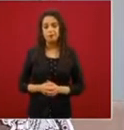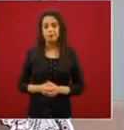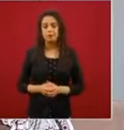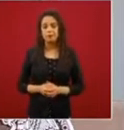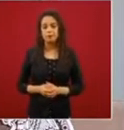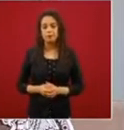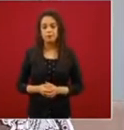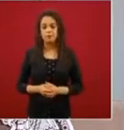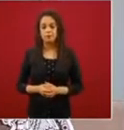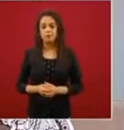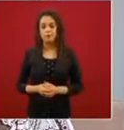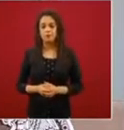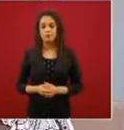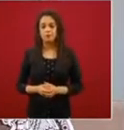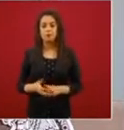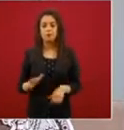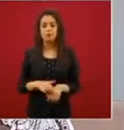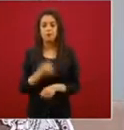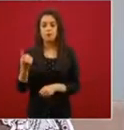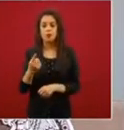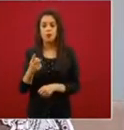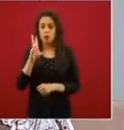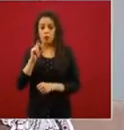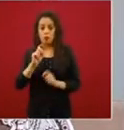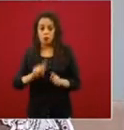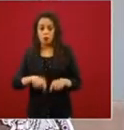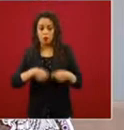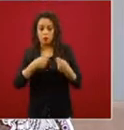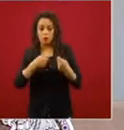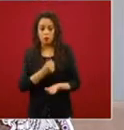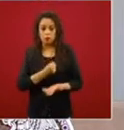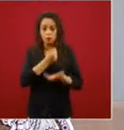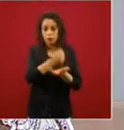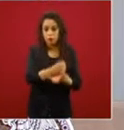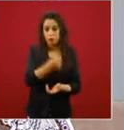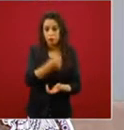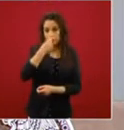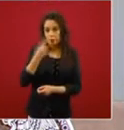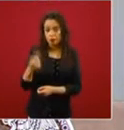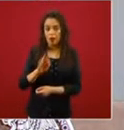transferimos o no entregamos fondos para el desarrollo,